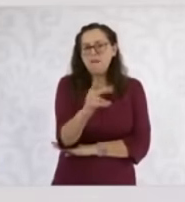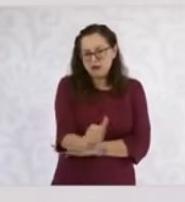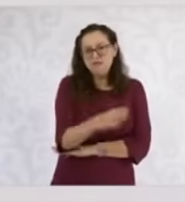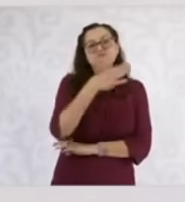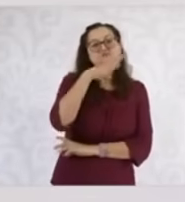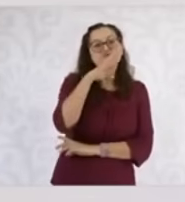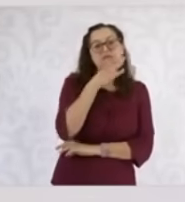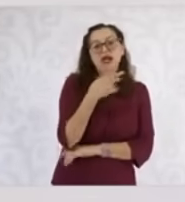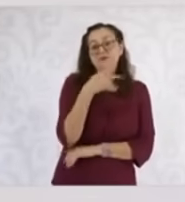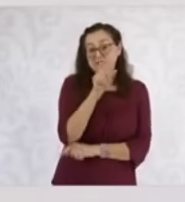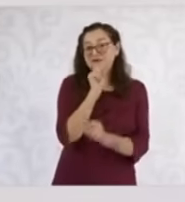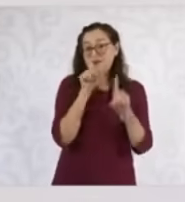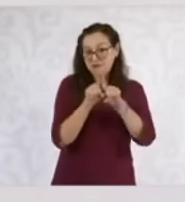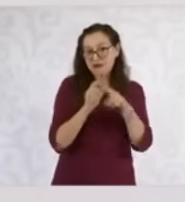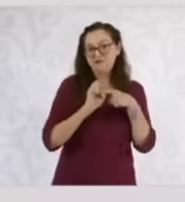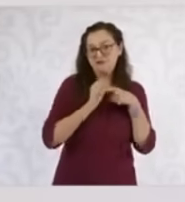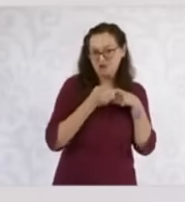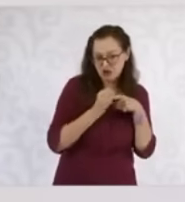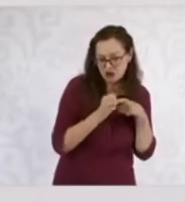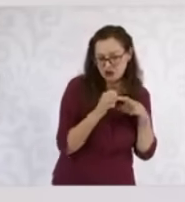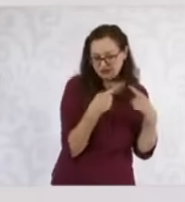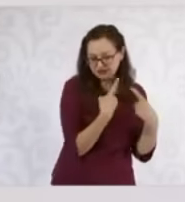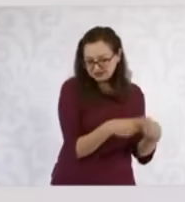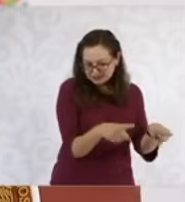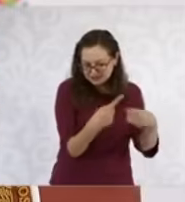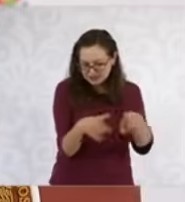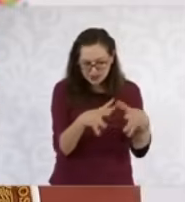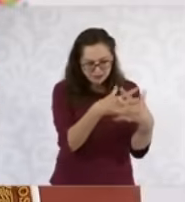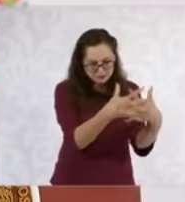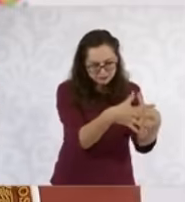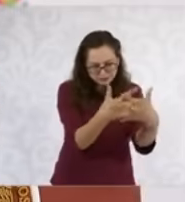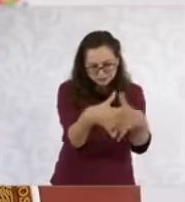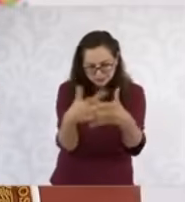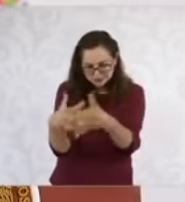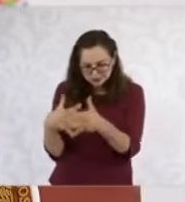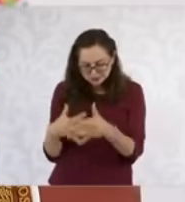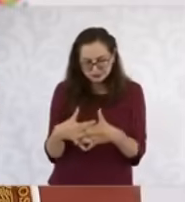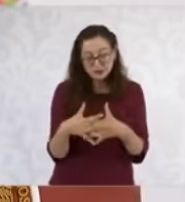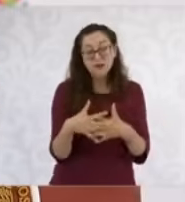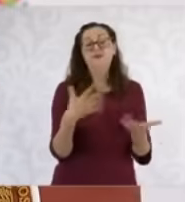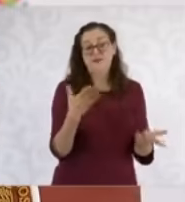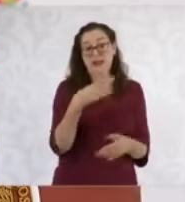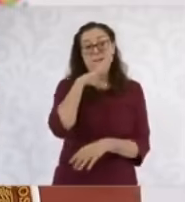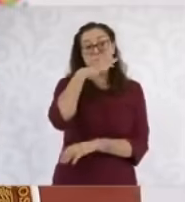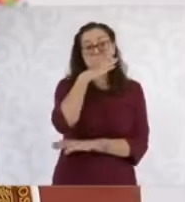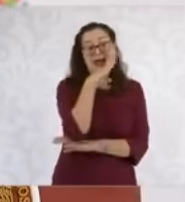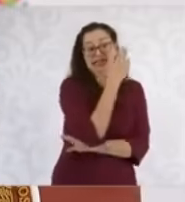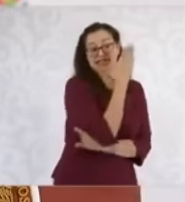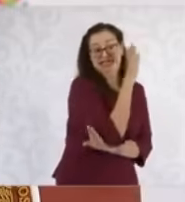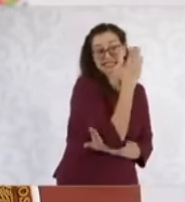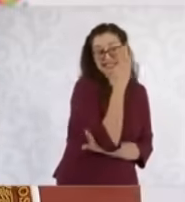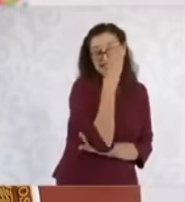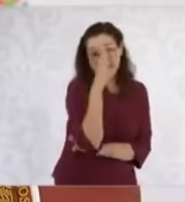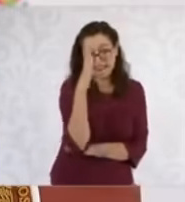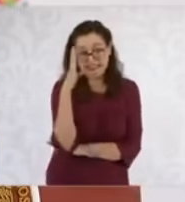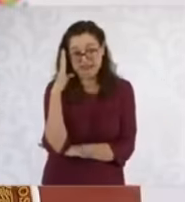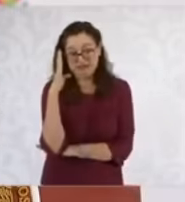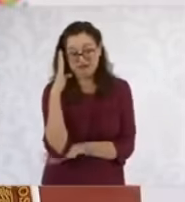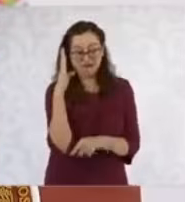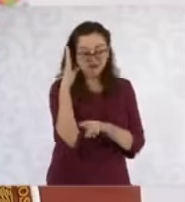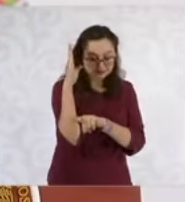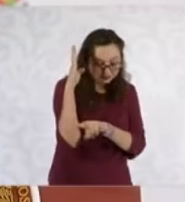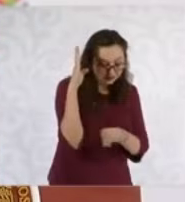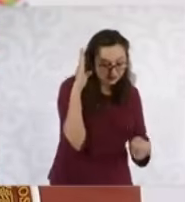lugares de México lo sigue siendo. La milpa es la siembra de maíz, pero en el mismo lugar de frijol, de